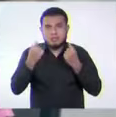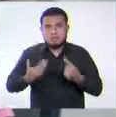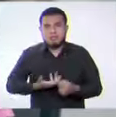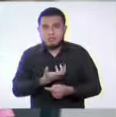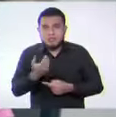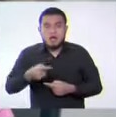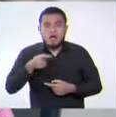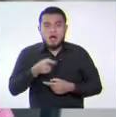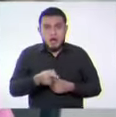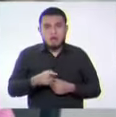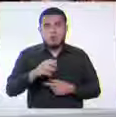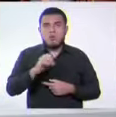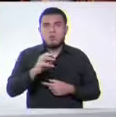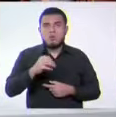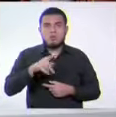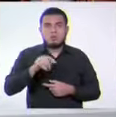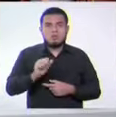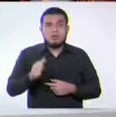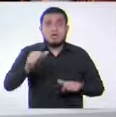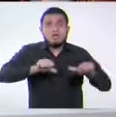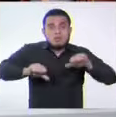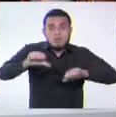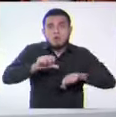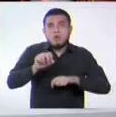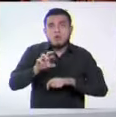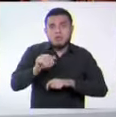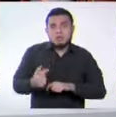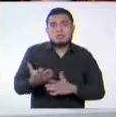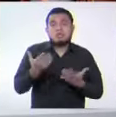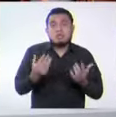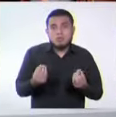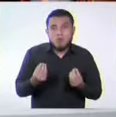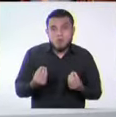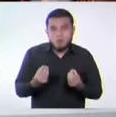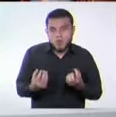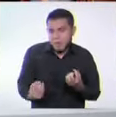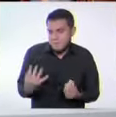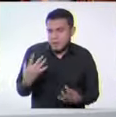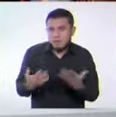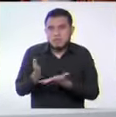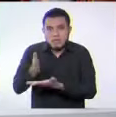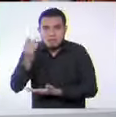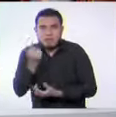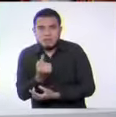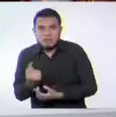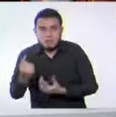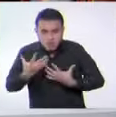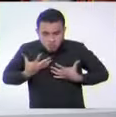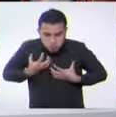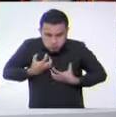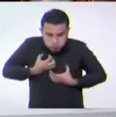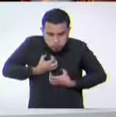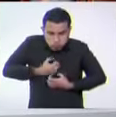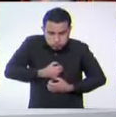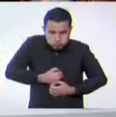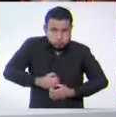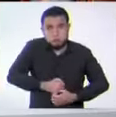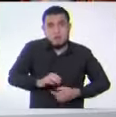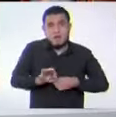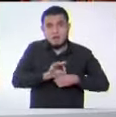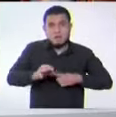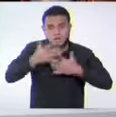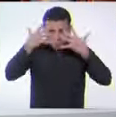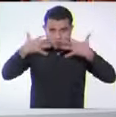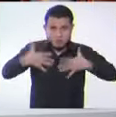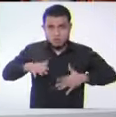compuestos químicos orgánicos y cómo los seres vivos sintetizan los compuestos orgánicos para sus funciones biológicas.